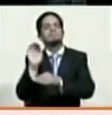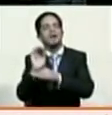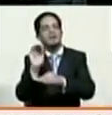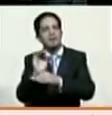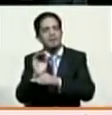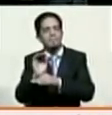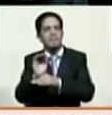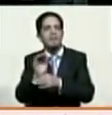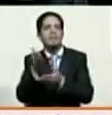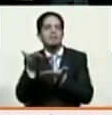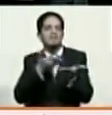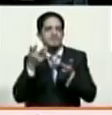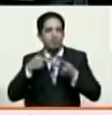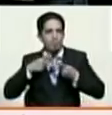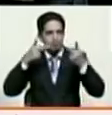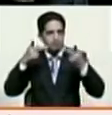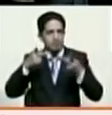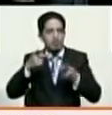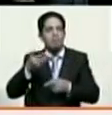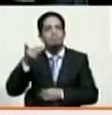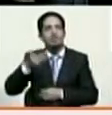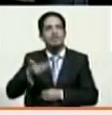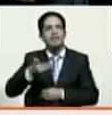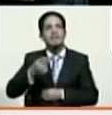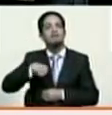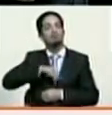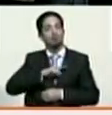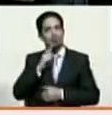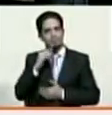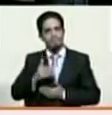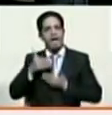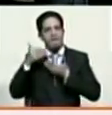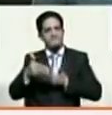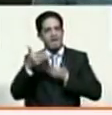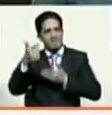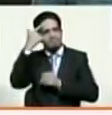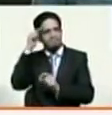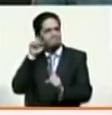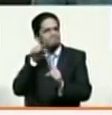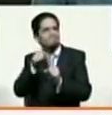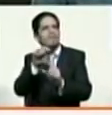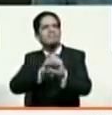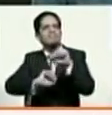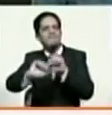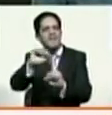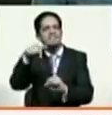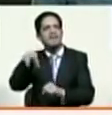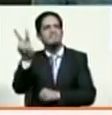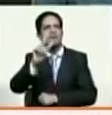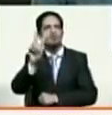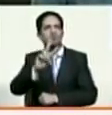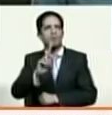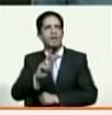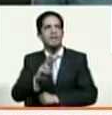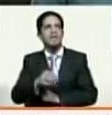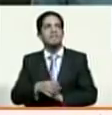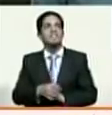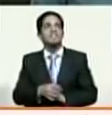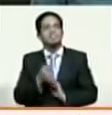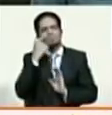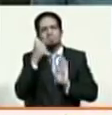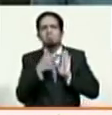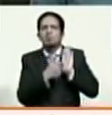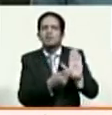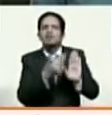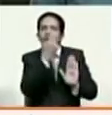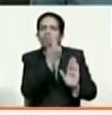de nuestros servicios públicos esenciales y seguimos avanzando en la defensa de nuestro país, comprometidos profundamente con